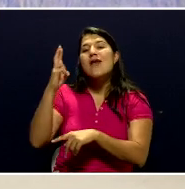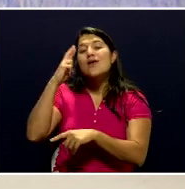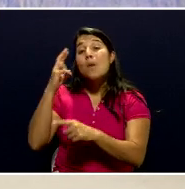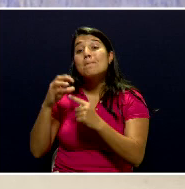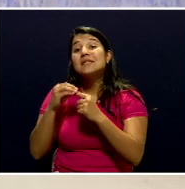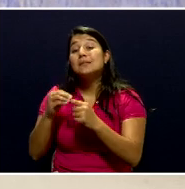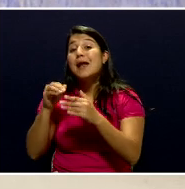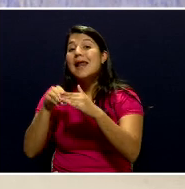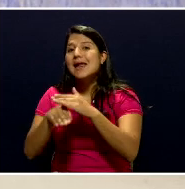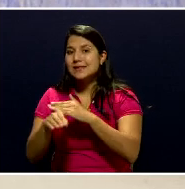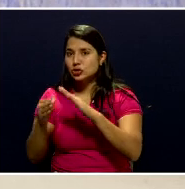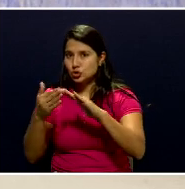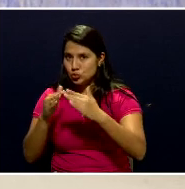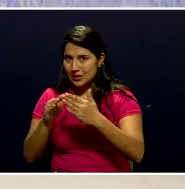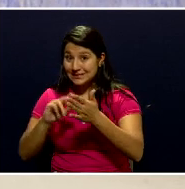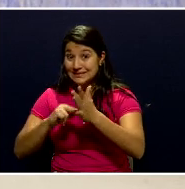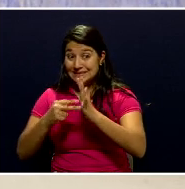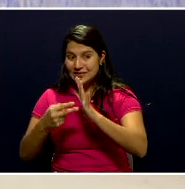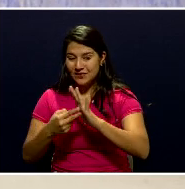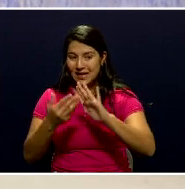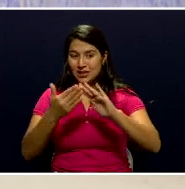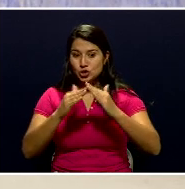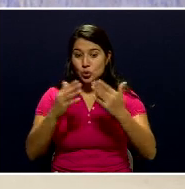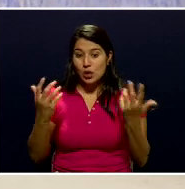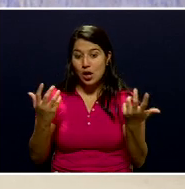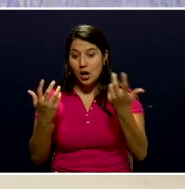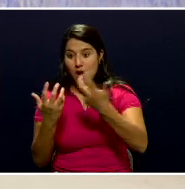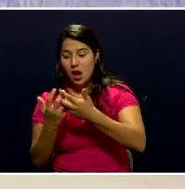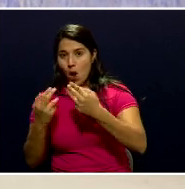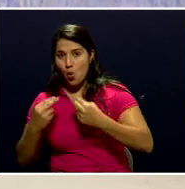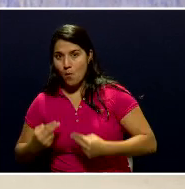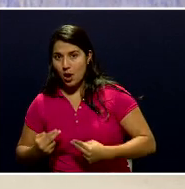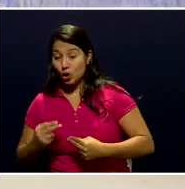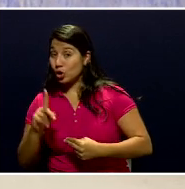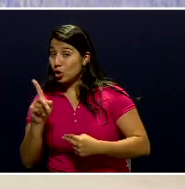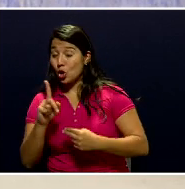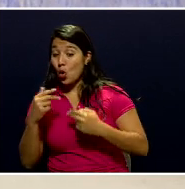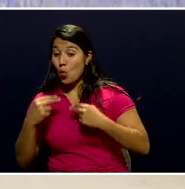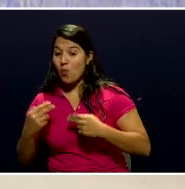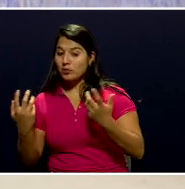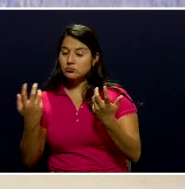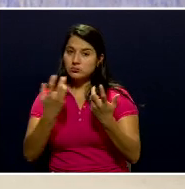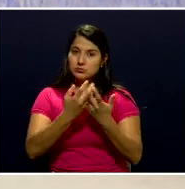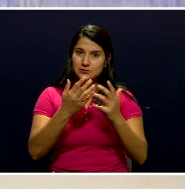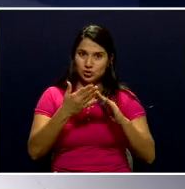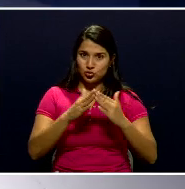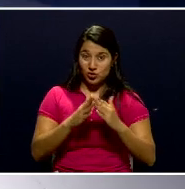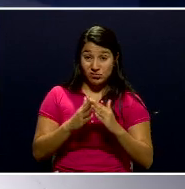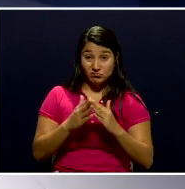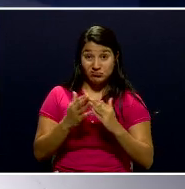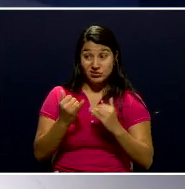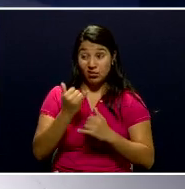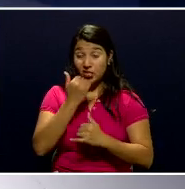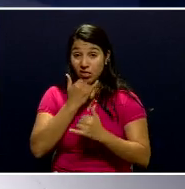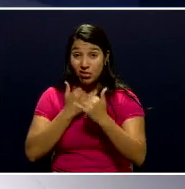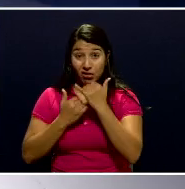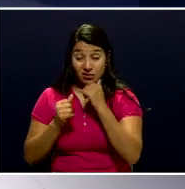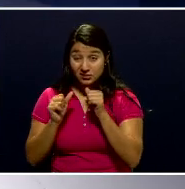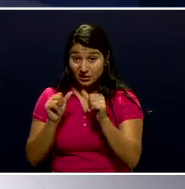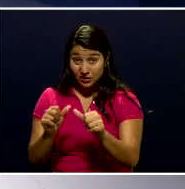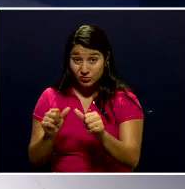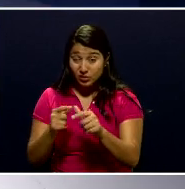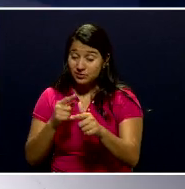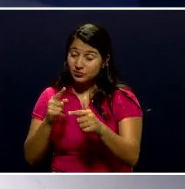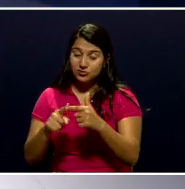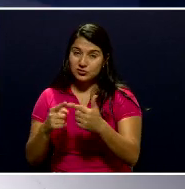pues entonces vamos a seguir teniendo este problema todas las capas sociales. Arquitecta, justamente